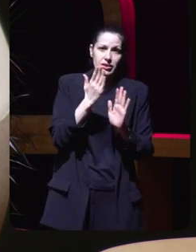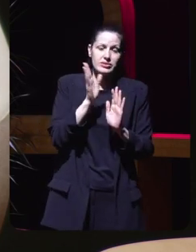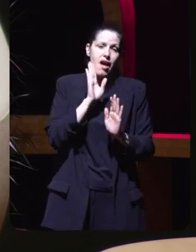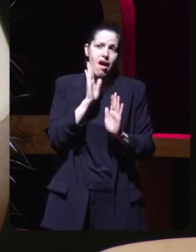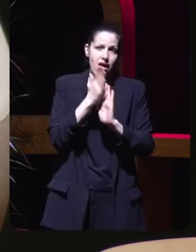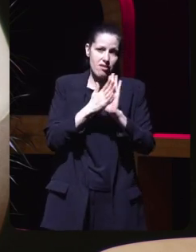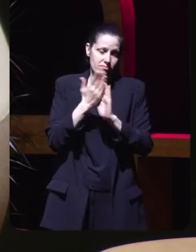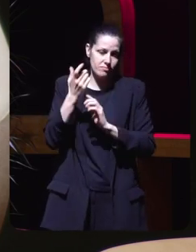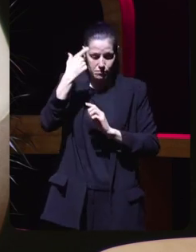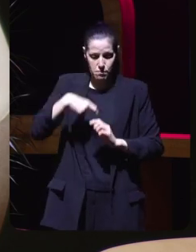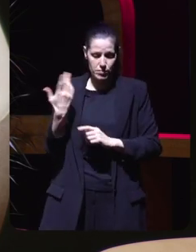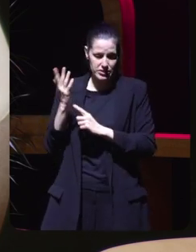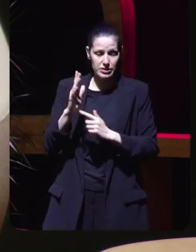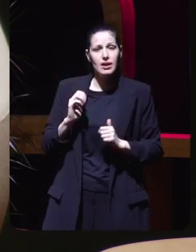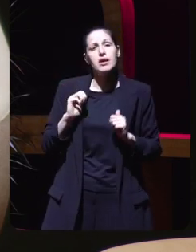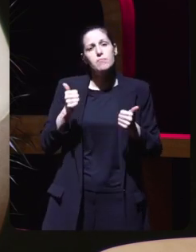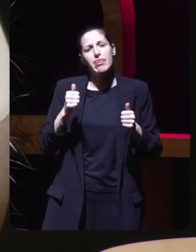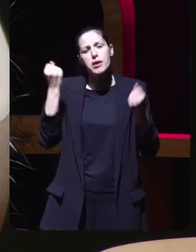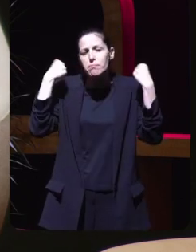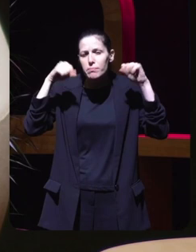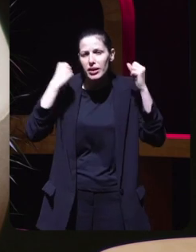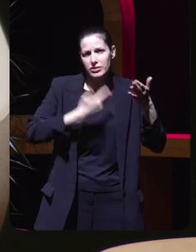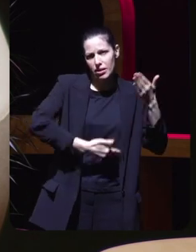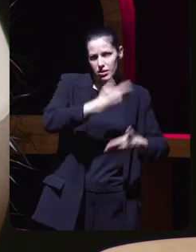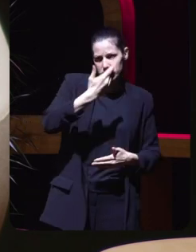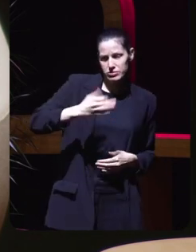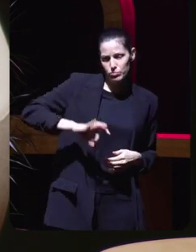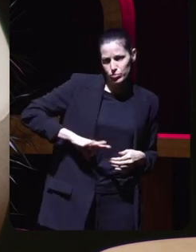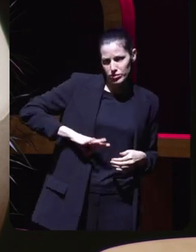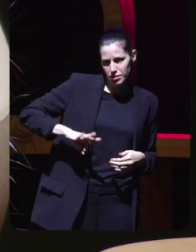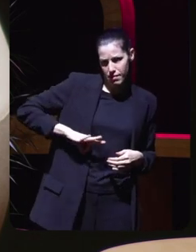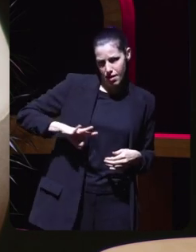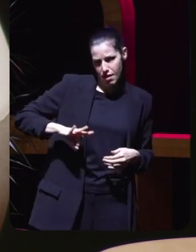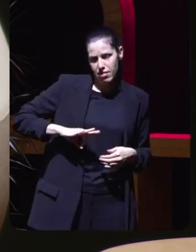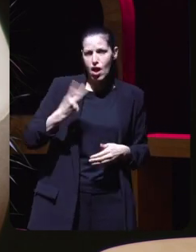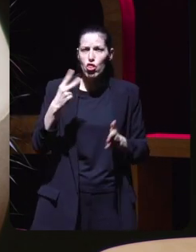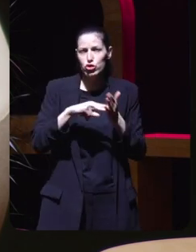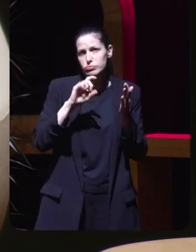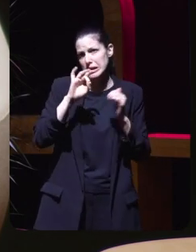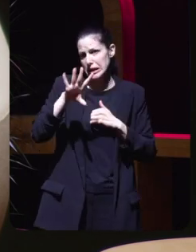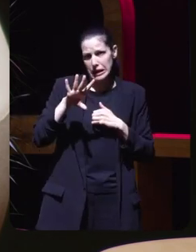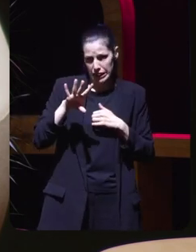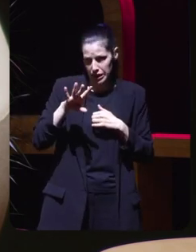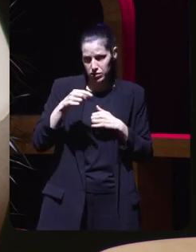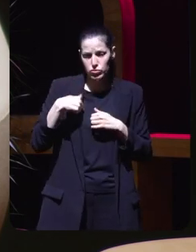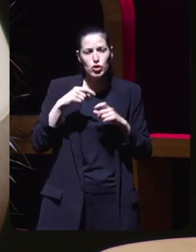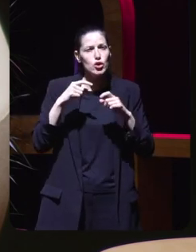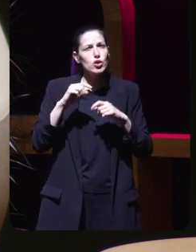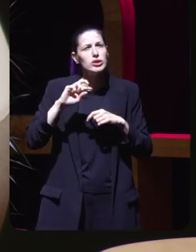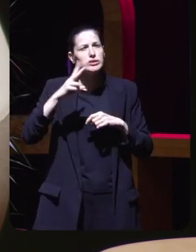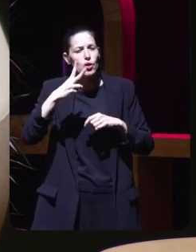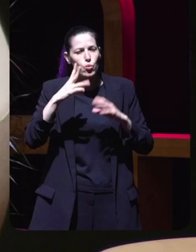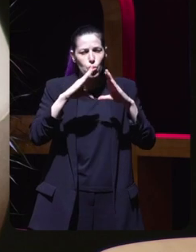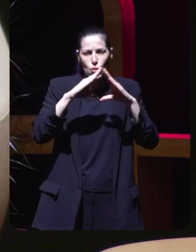a hacer prácticas en diario de pontevedra no 2015 fueron las millas primeras prácticas de historia nunca estivera creo que estaba en segundo de carrera o en